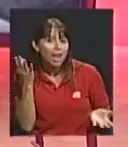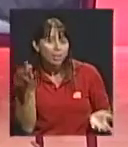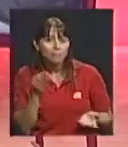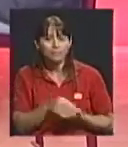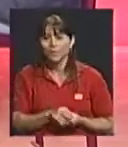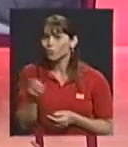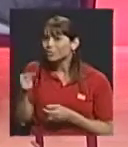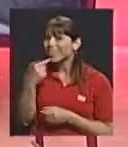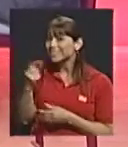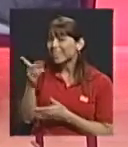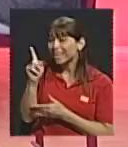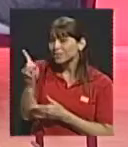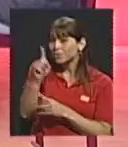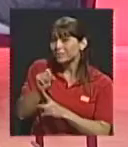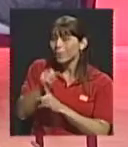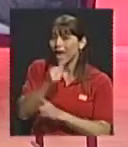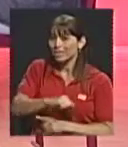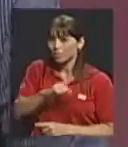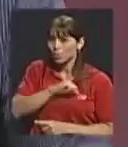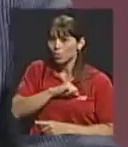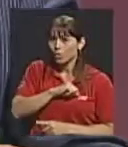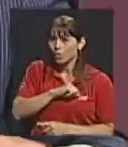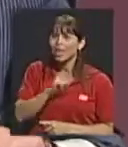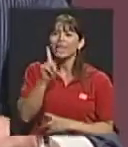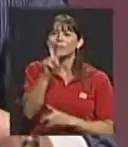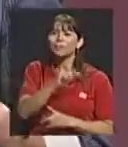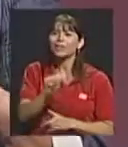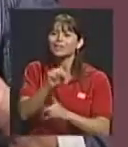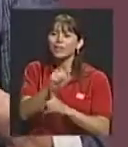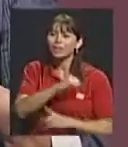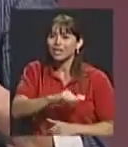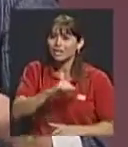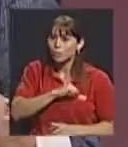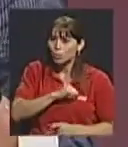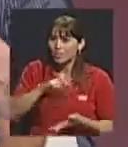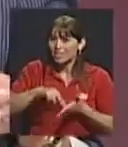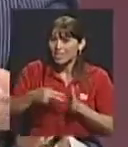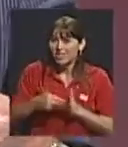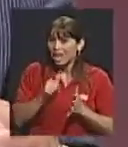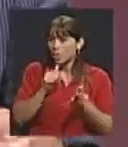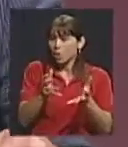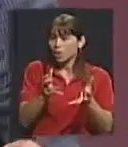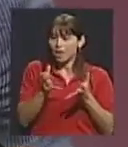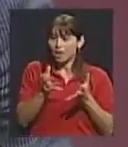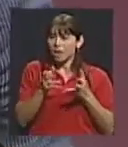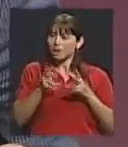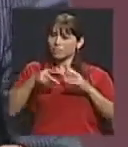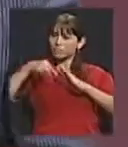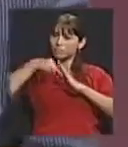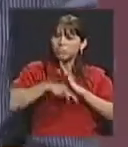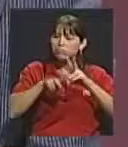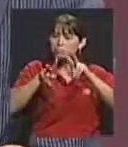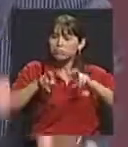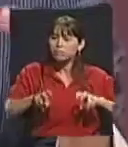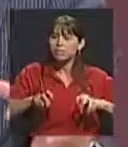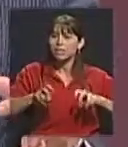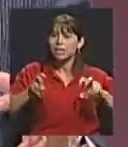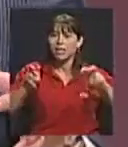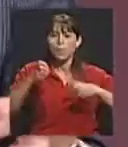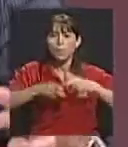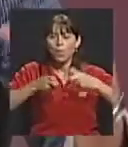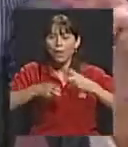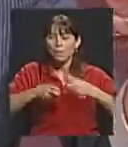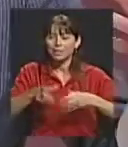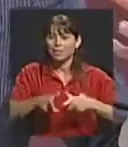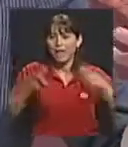actitud es un asunto de actitud o es un asunto de no querer entrarle a los temas grandes que cuestionan los grandes